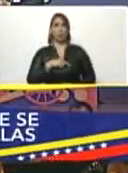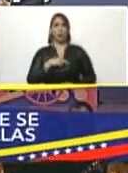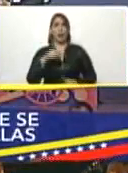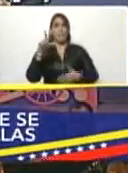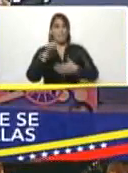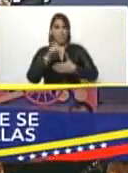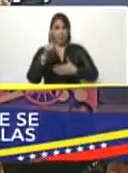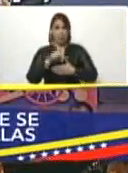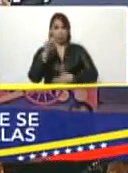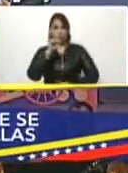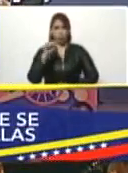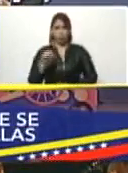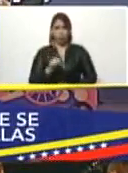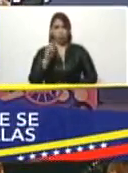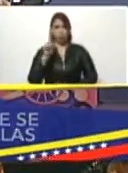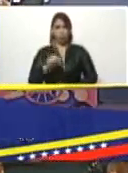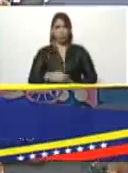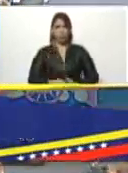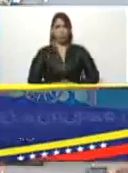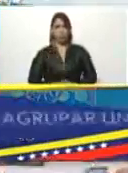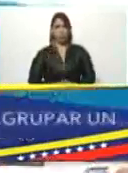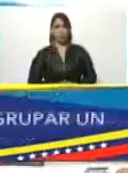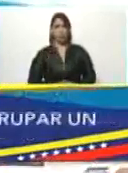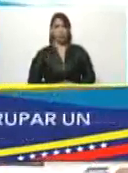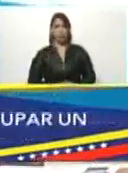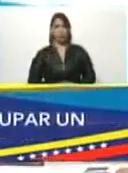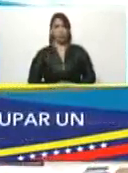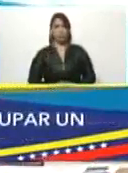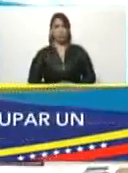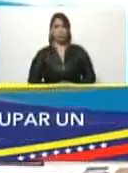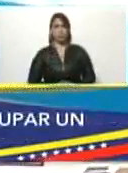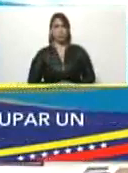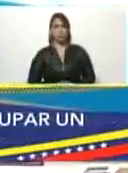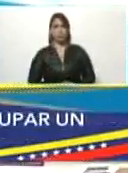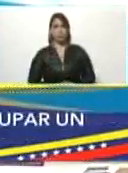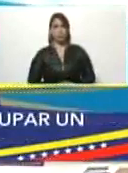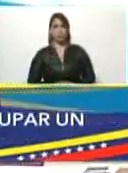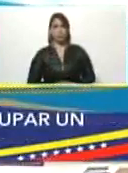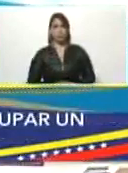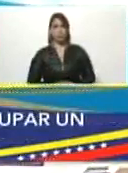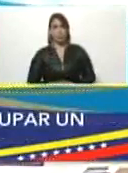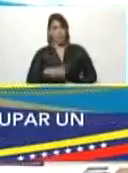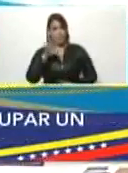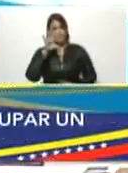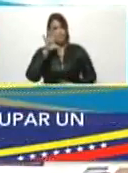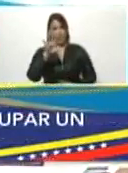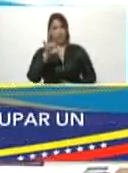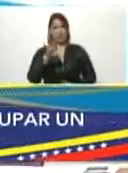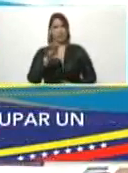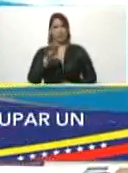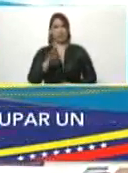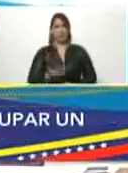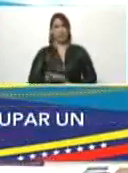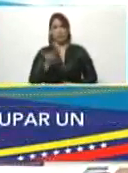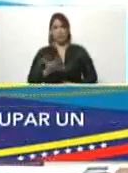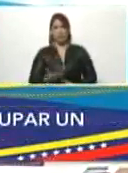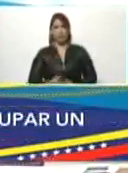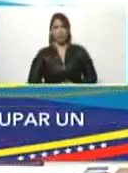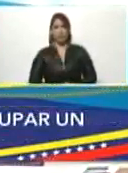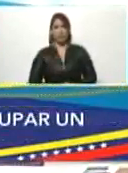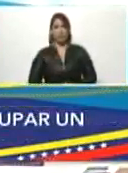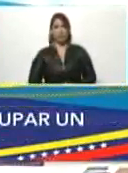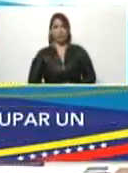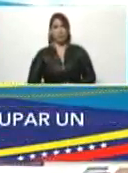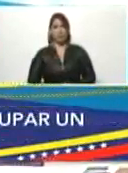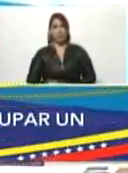nuestra América, los americanos meridionales, una nación de repúblicas, y